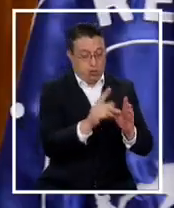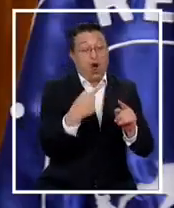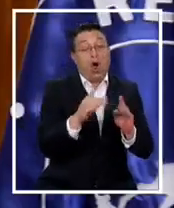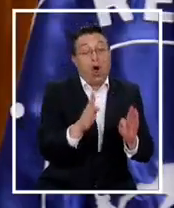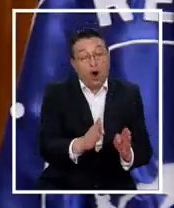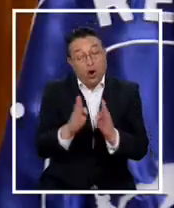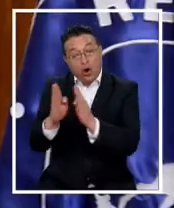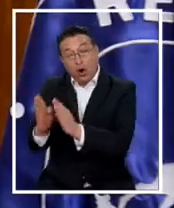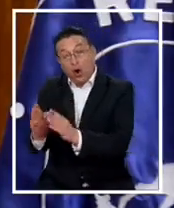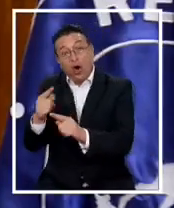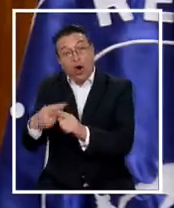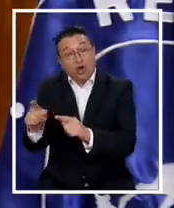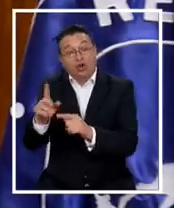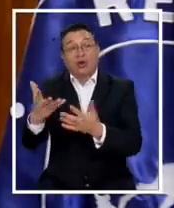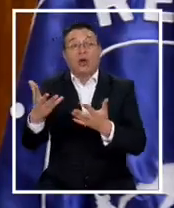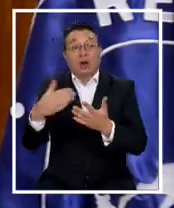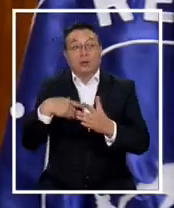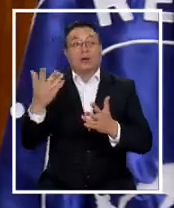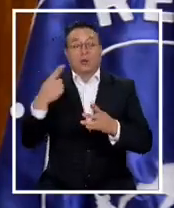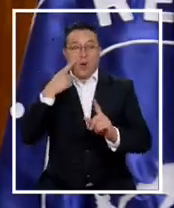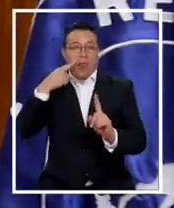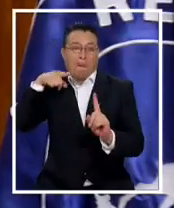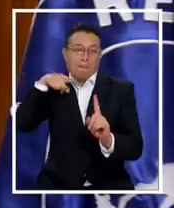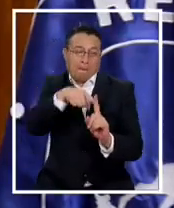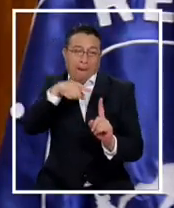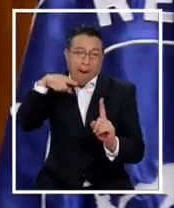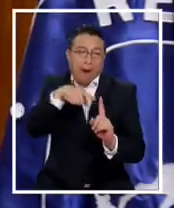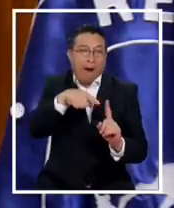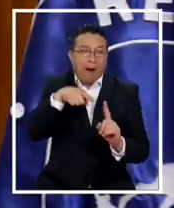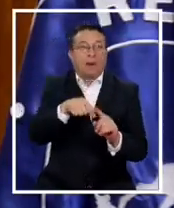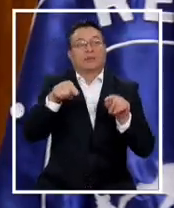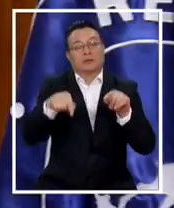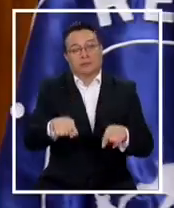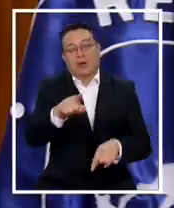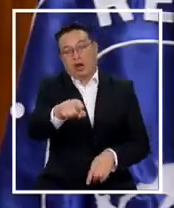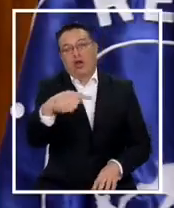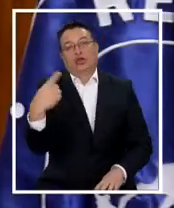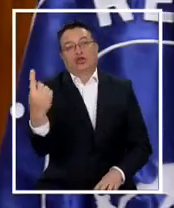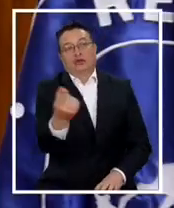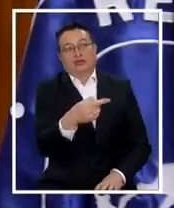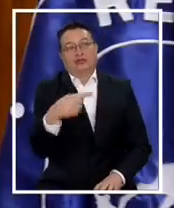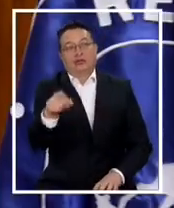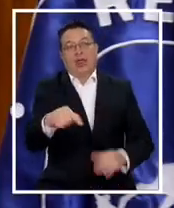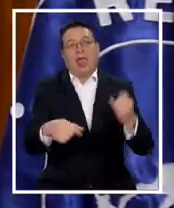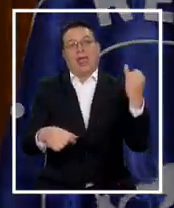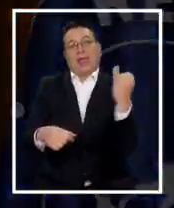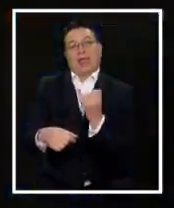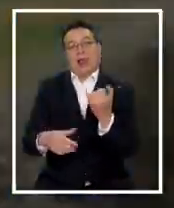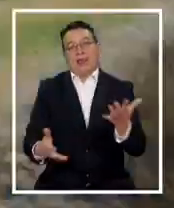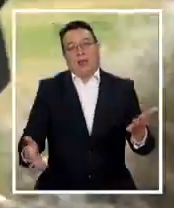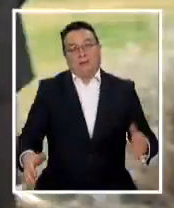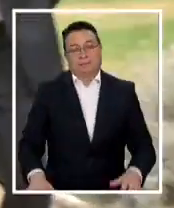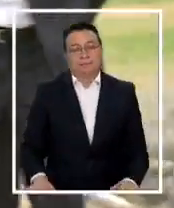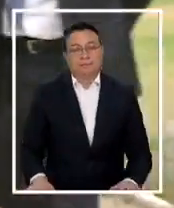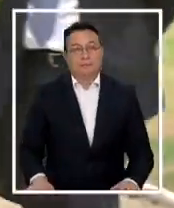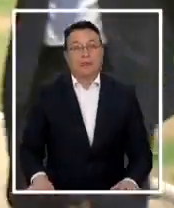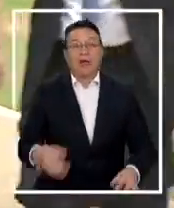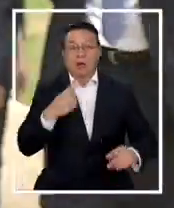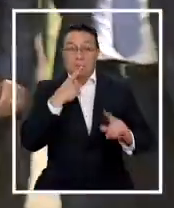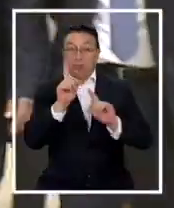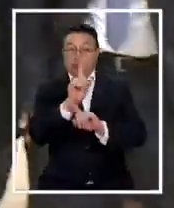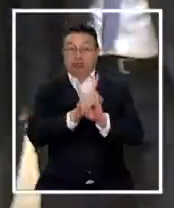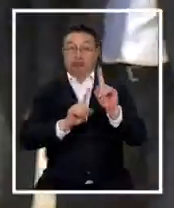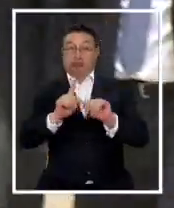otro, desarrollar una persecución como lo está haciendo hoy día la izquierda. Argumentos de una